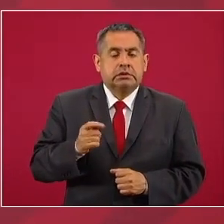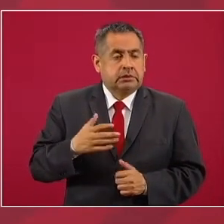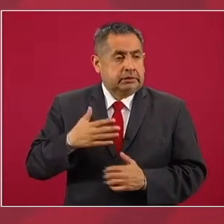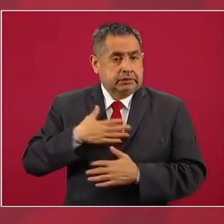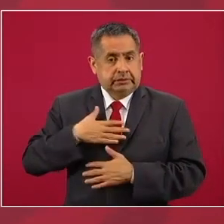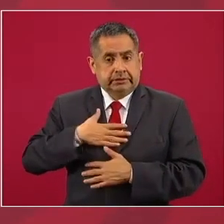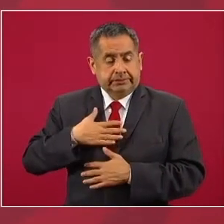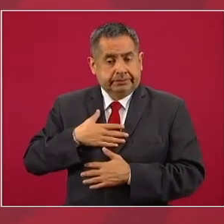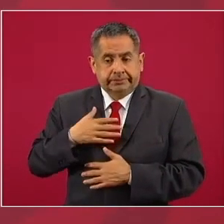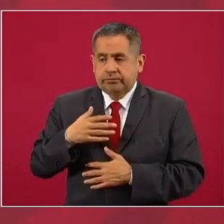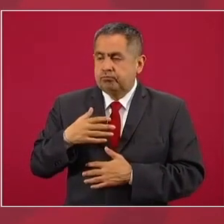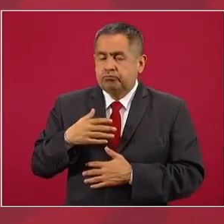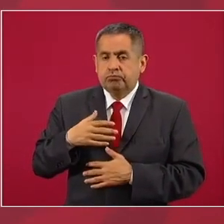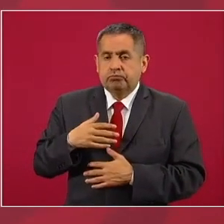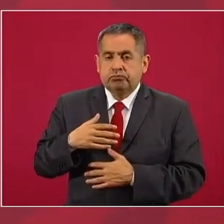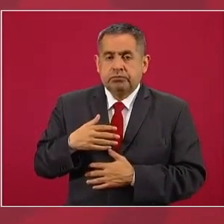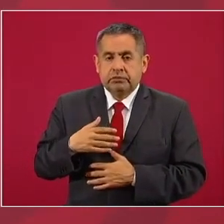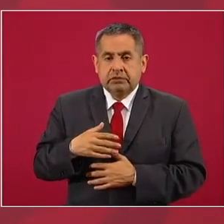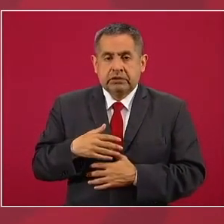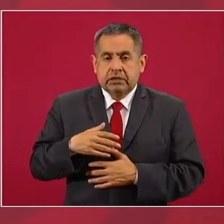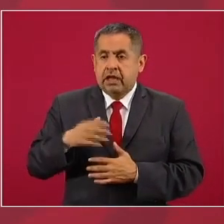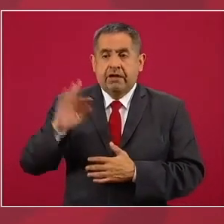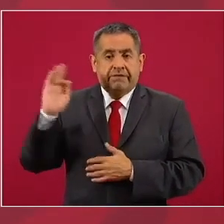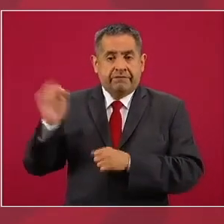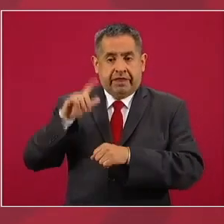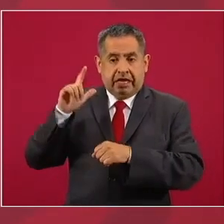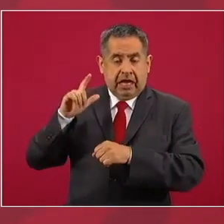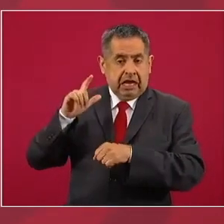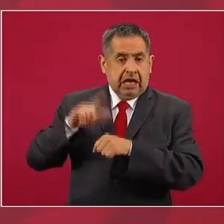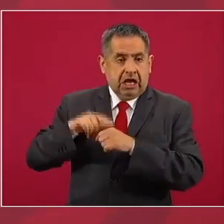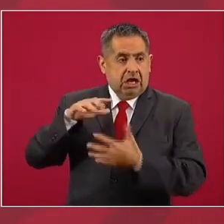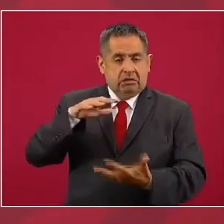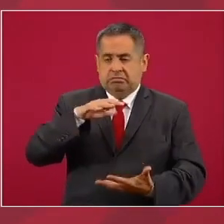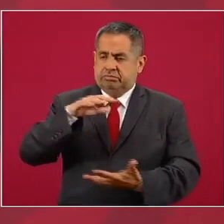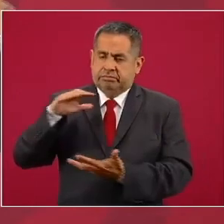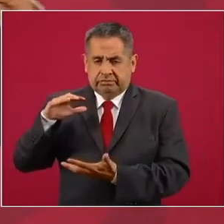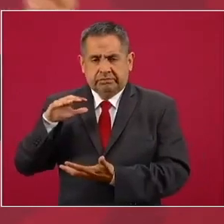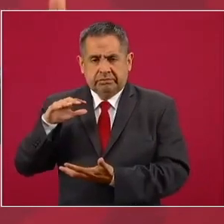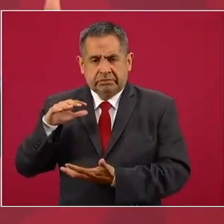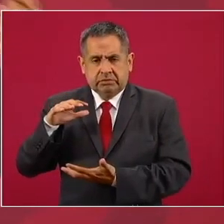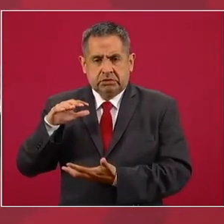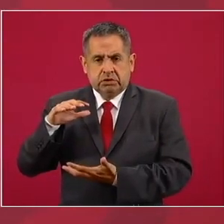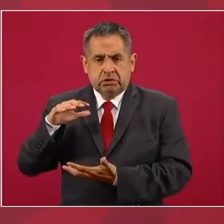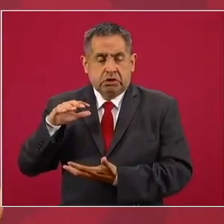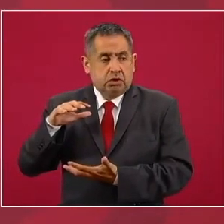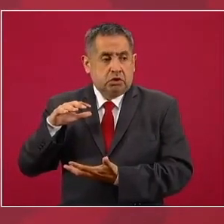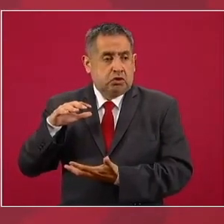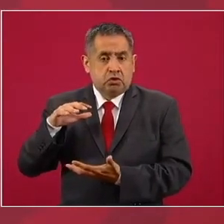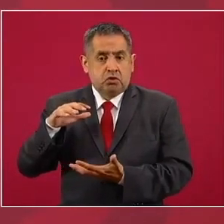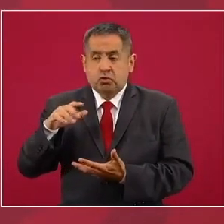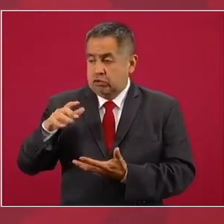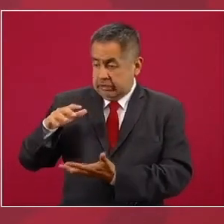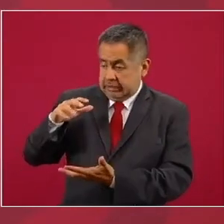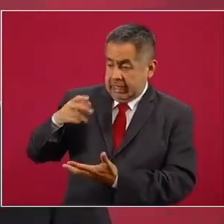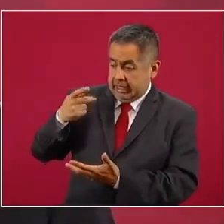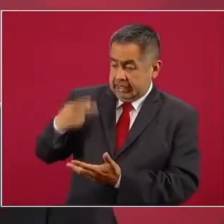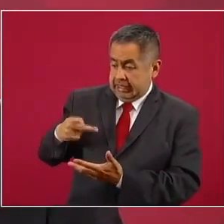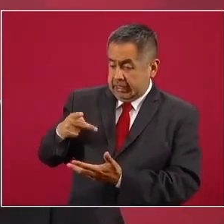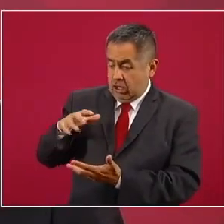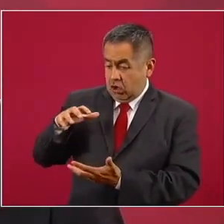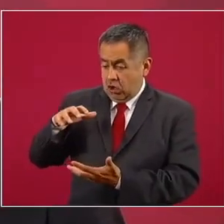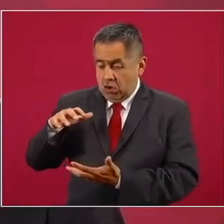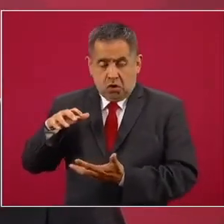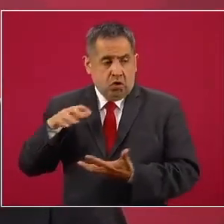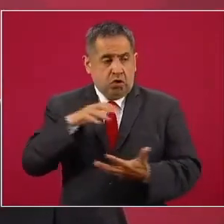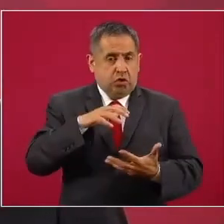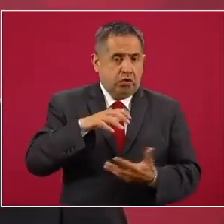corresponde a la federación, no le vamos a entregar dinero, eso sí,